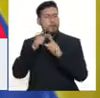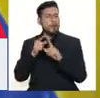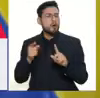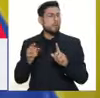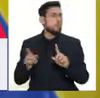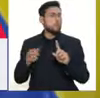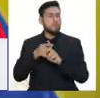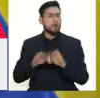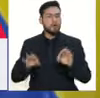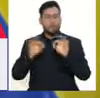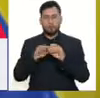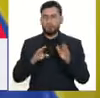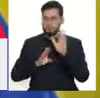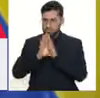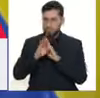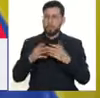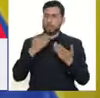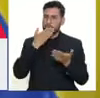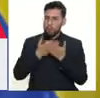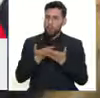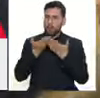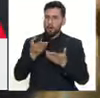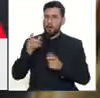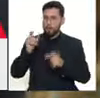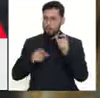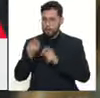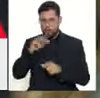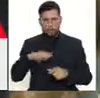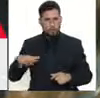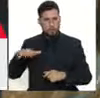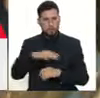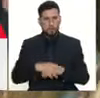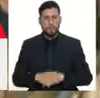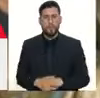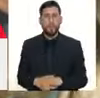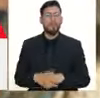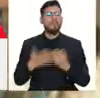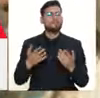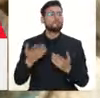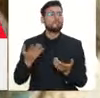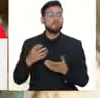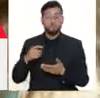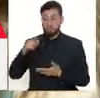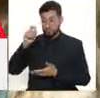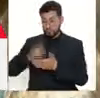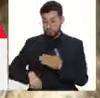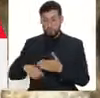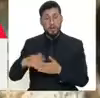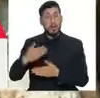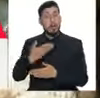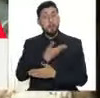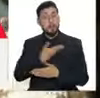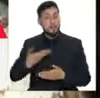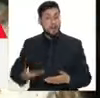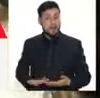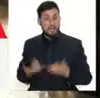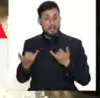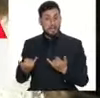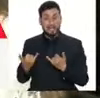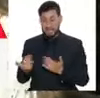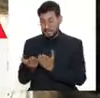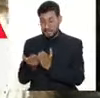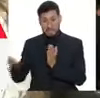priorizar el desarrollo y bienestar de nuestras poblaciones. En la declaración presidencial que